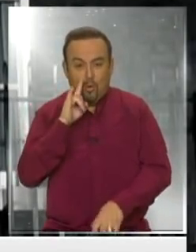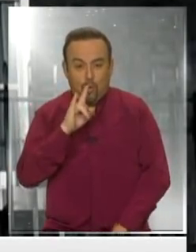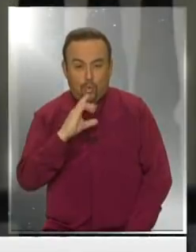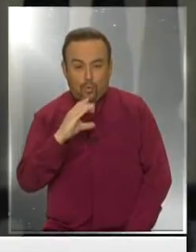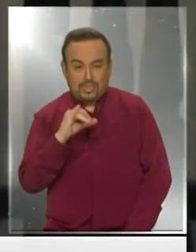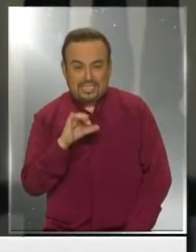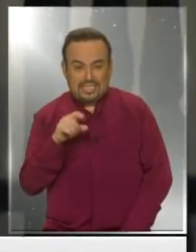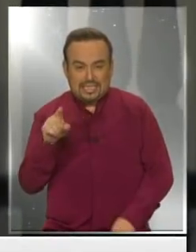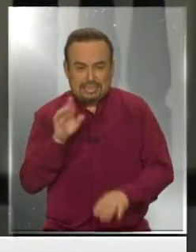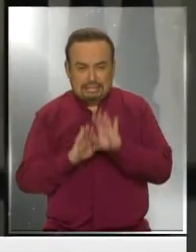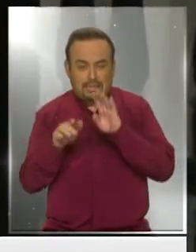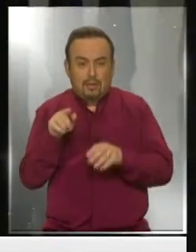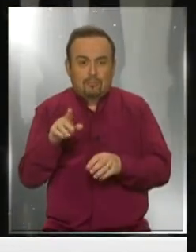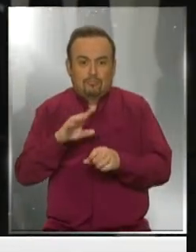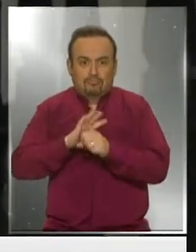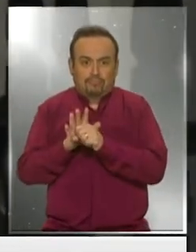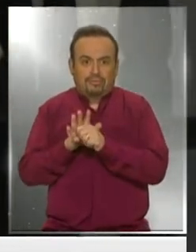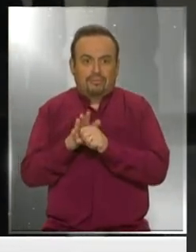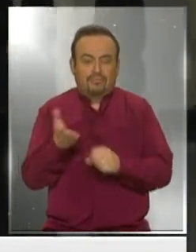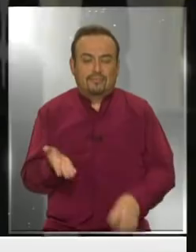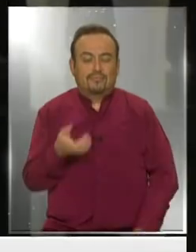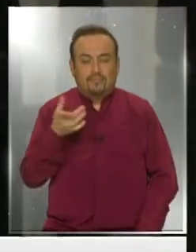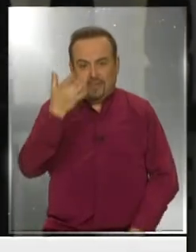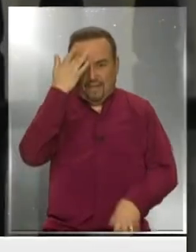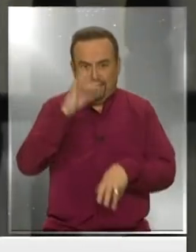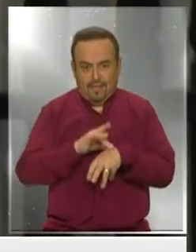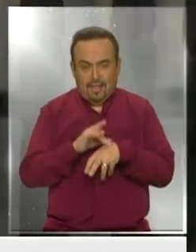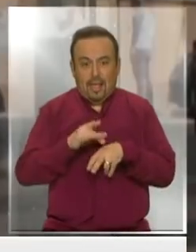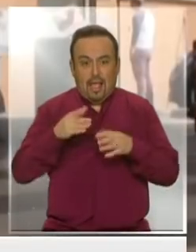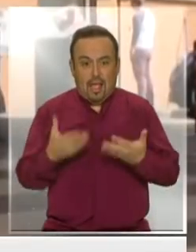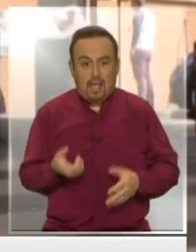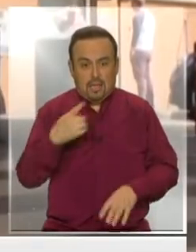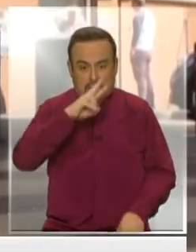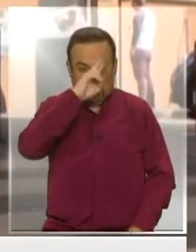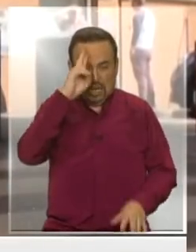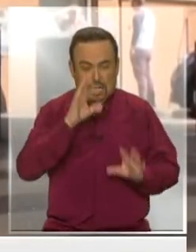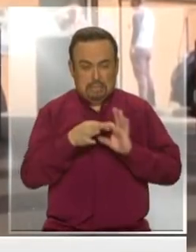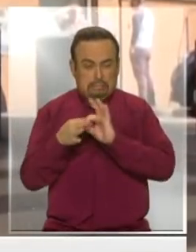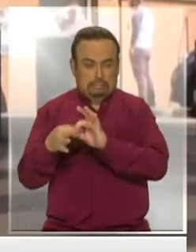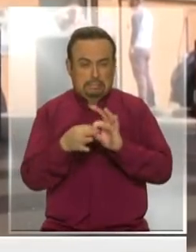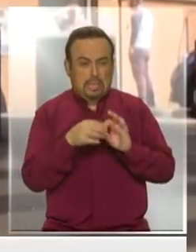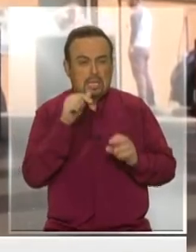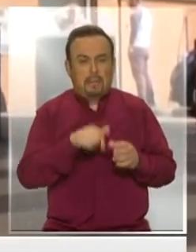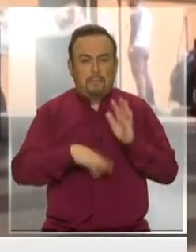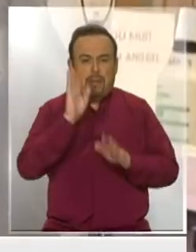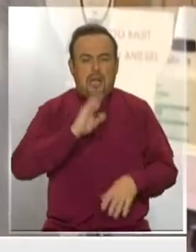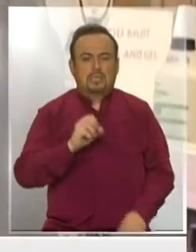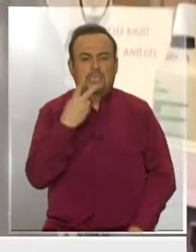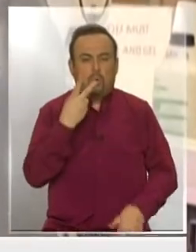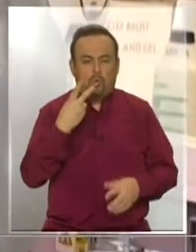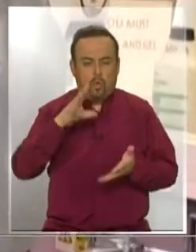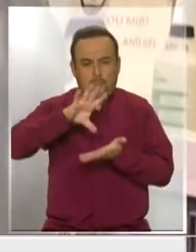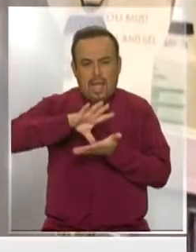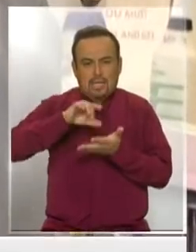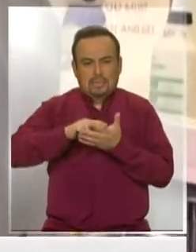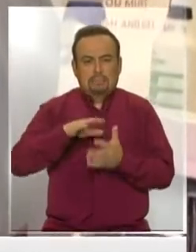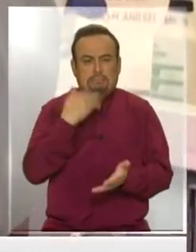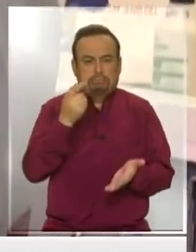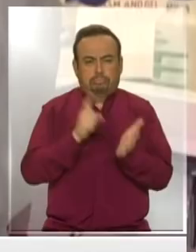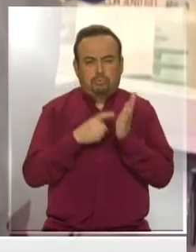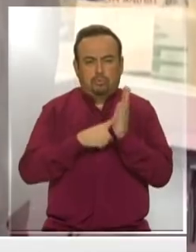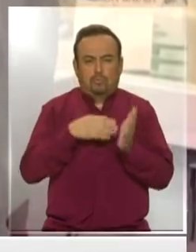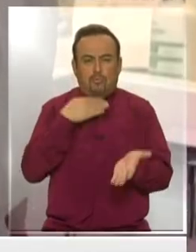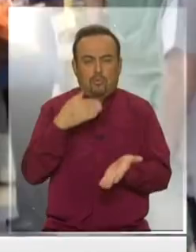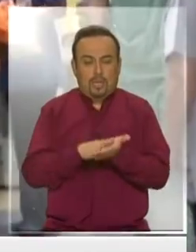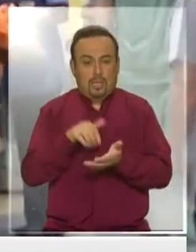cuidados intensivos por COVID-19. Una enfermedad que hoy tiene a Reino Unido como el segundo país con más muertes en el mundo producto del